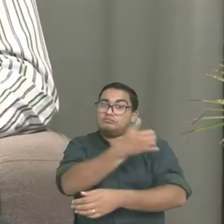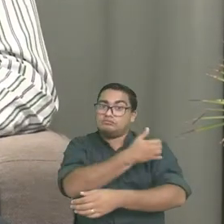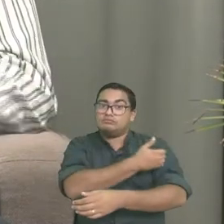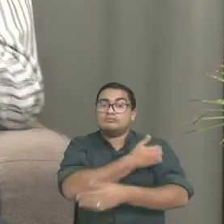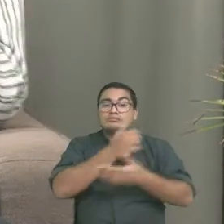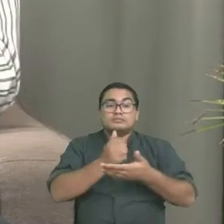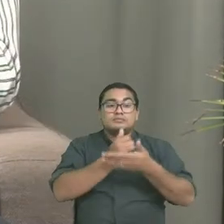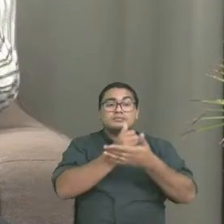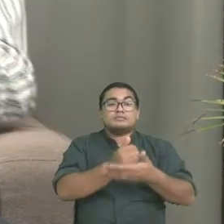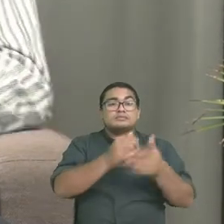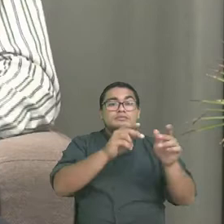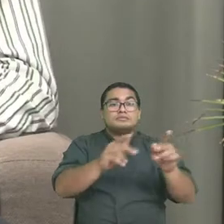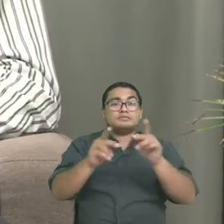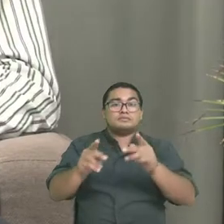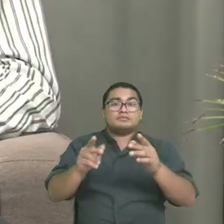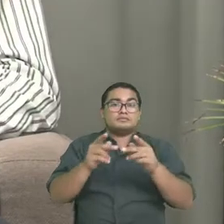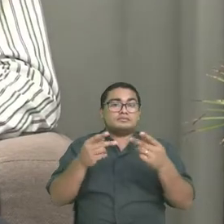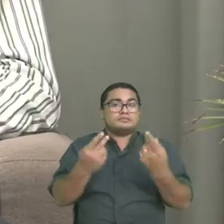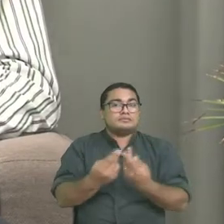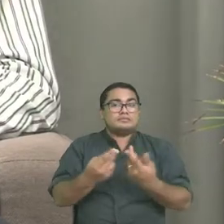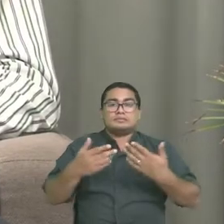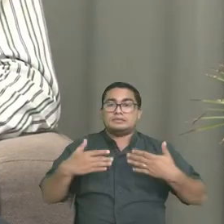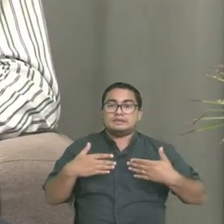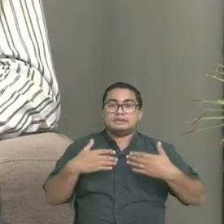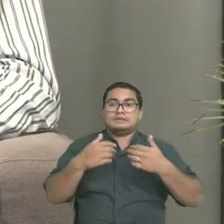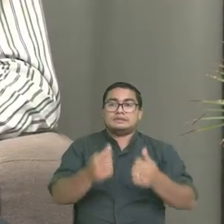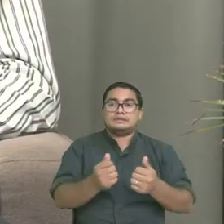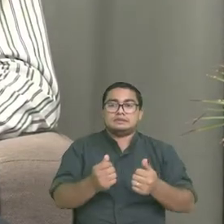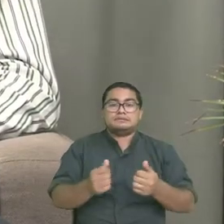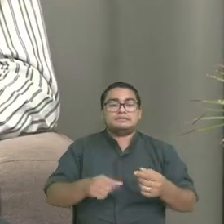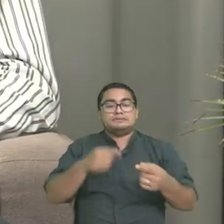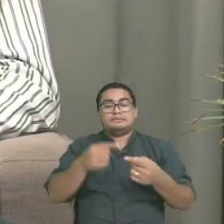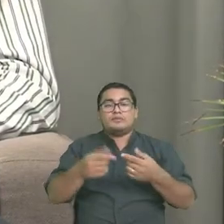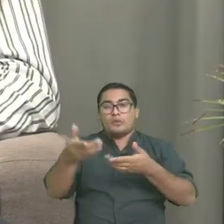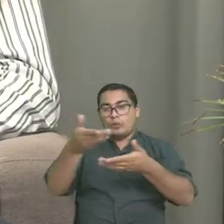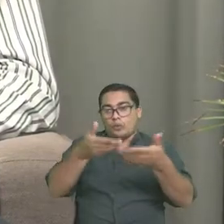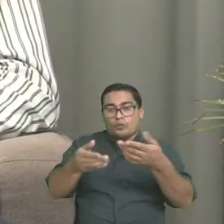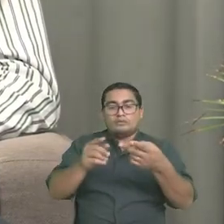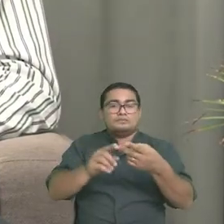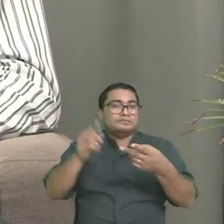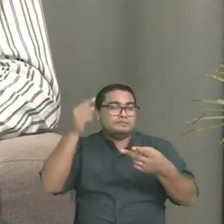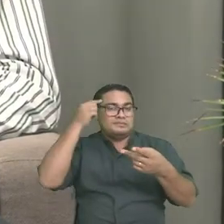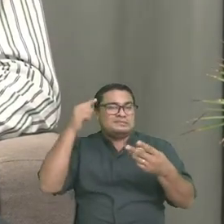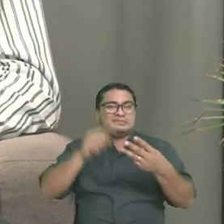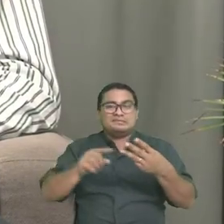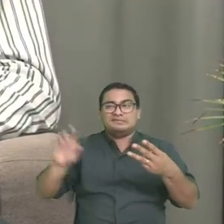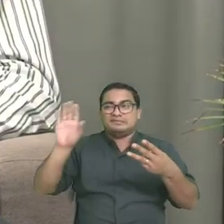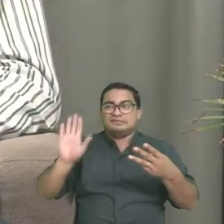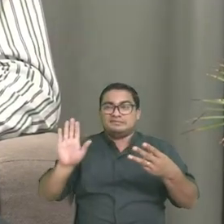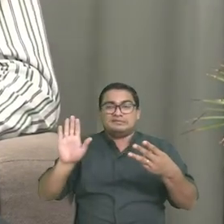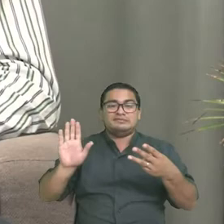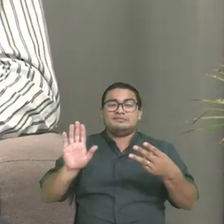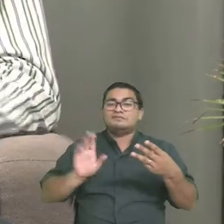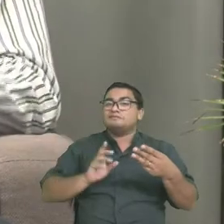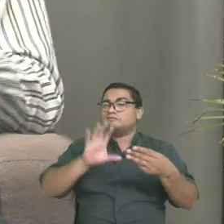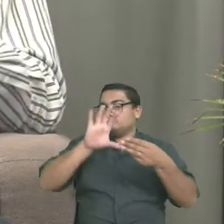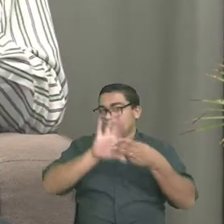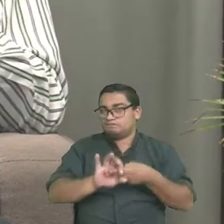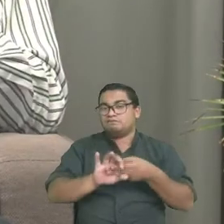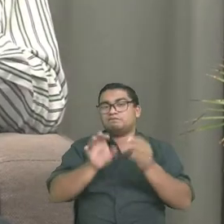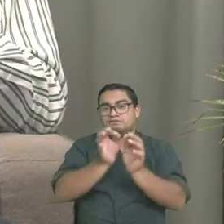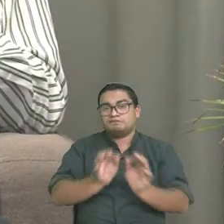Entonces, allí ese elemento, confianza, conciencia y compromiso han sido